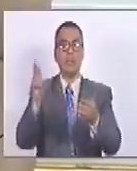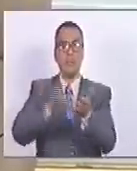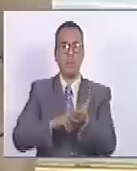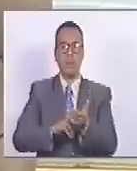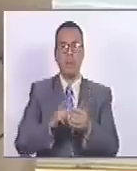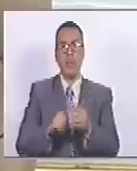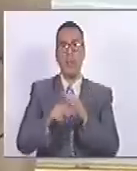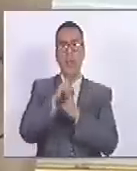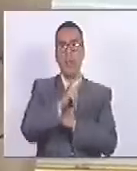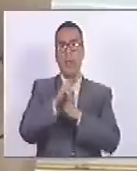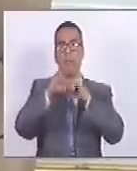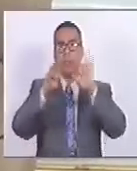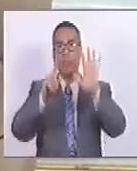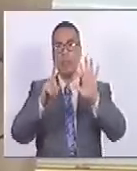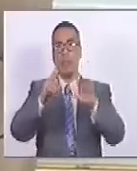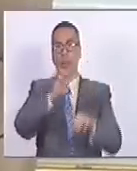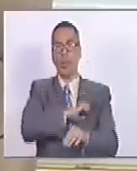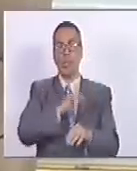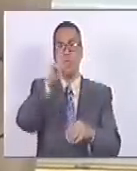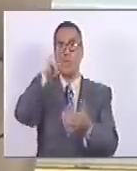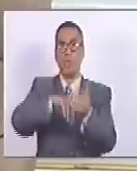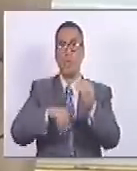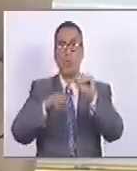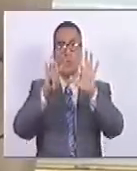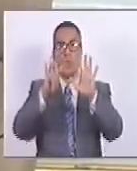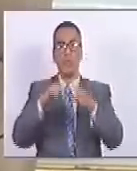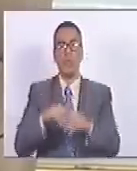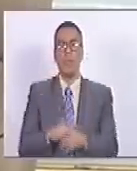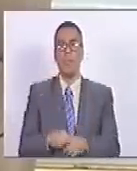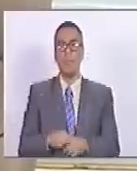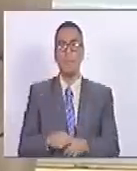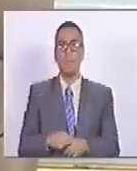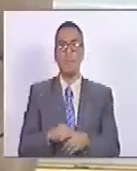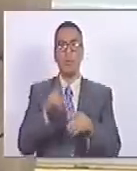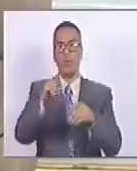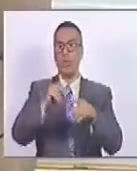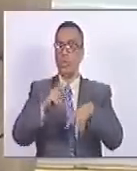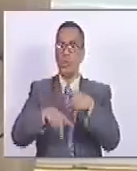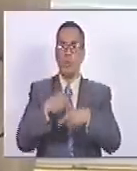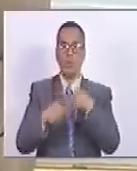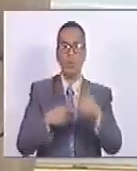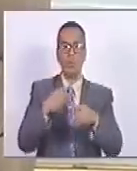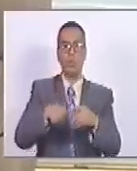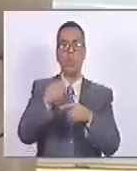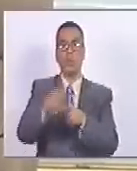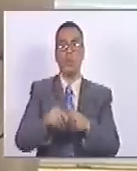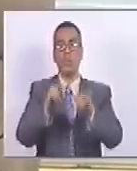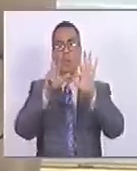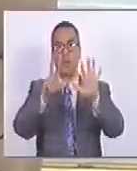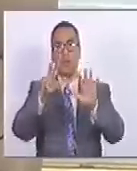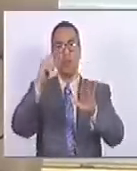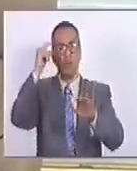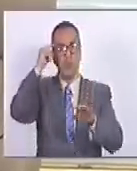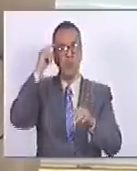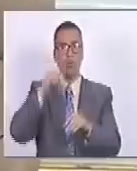fecha, 26 de enero del año 2019. De no producirse en los próximos 8 días,